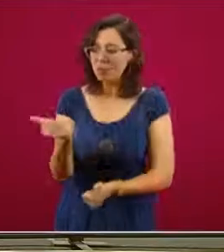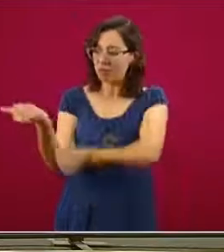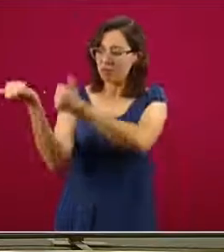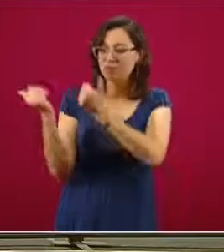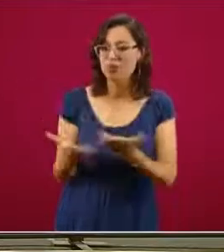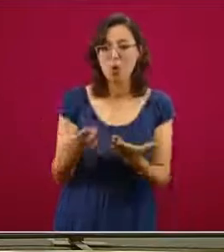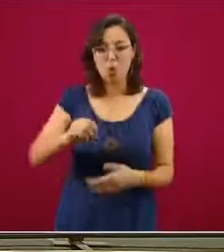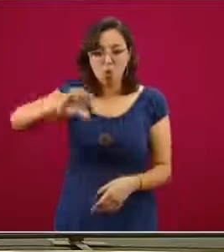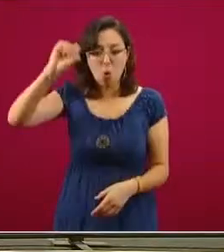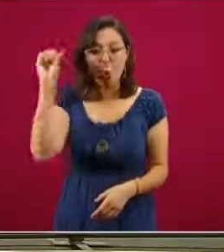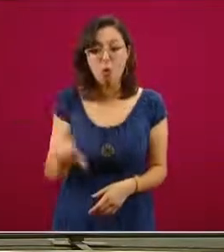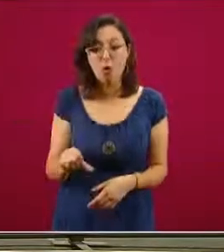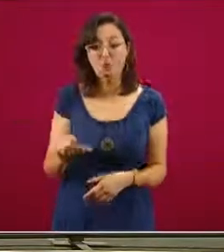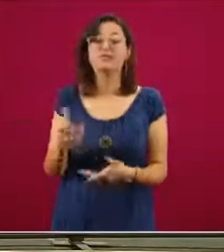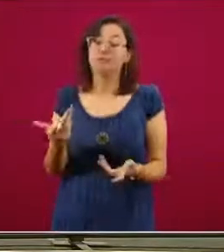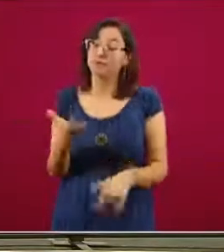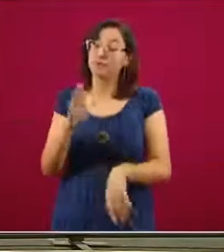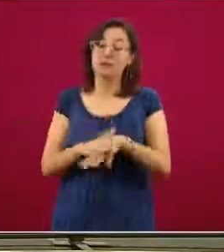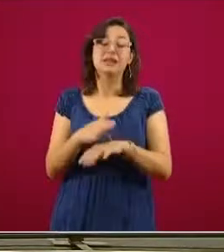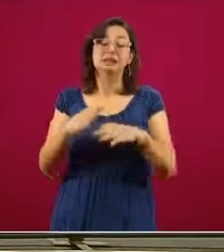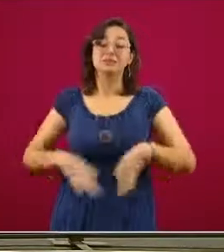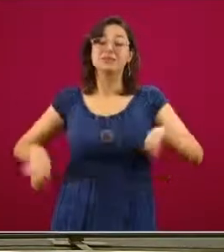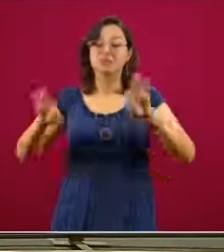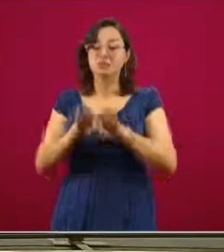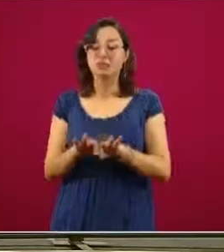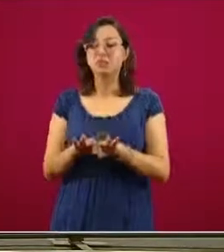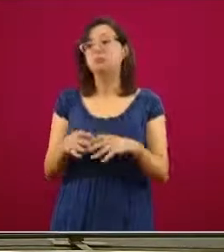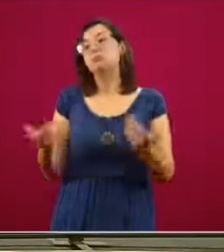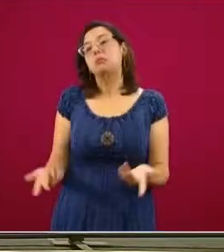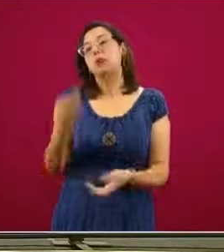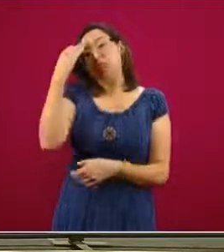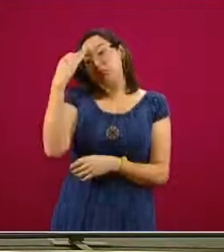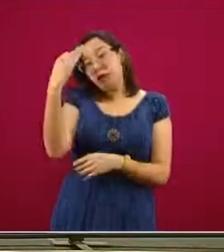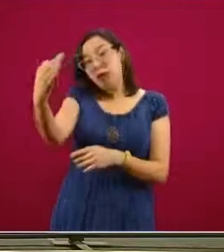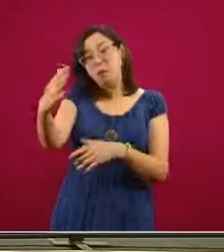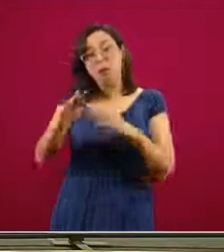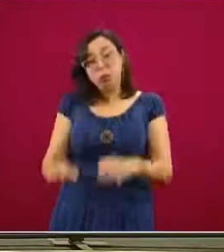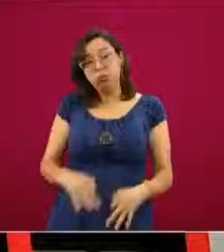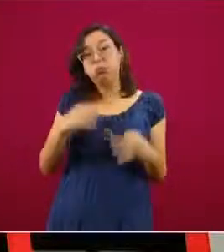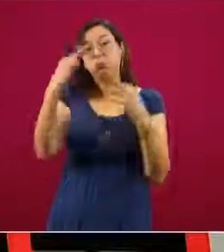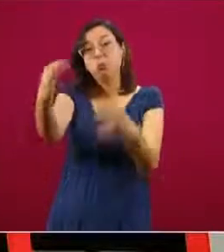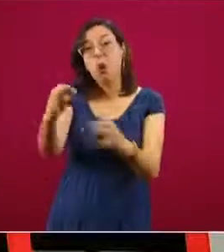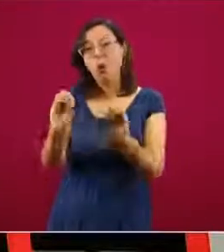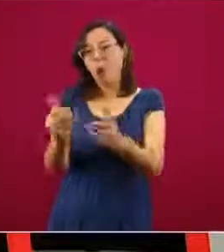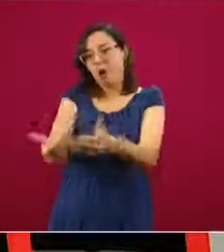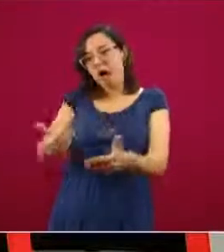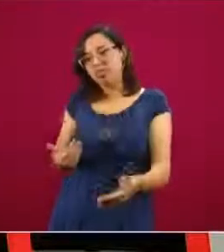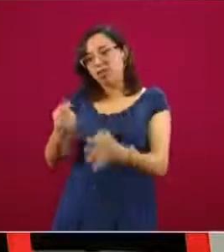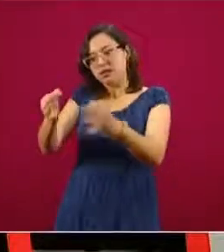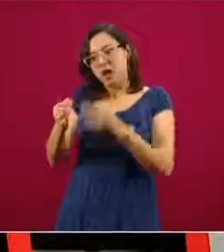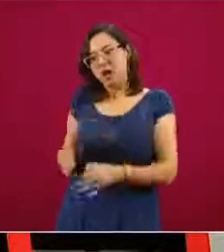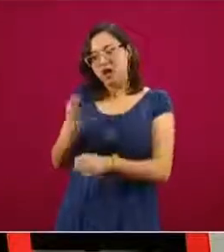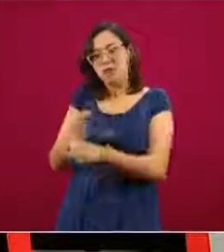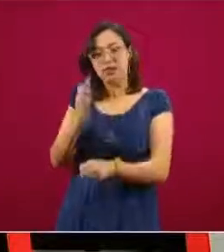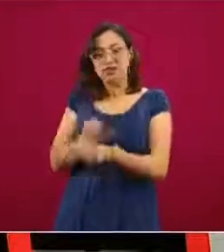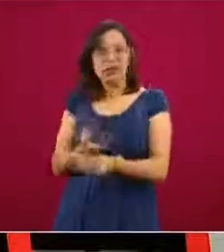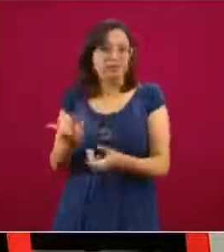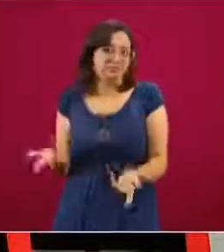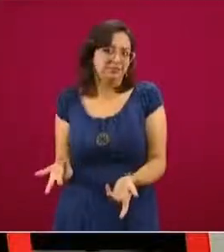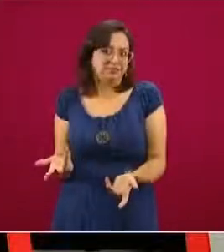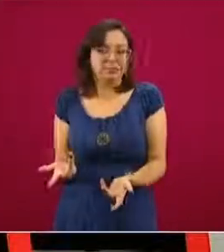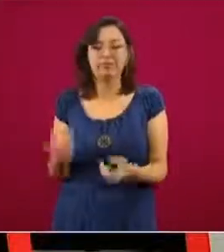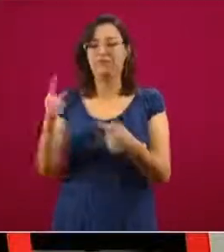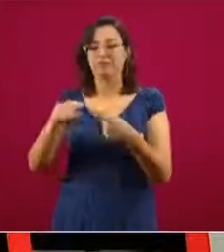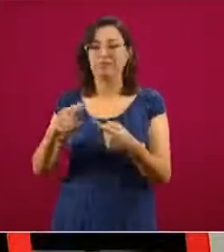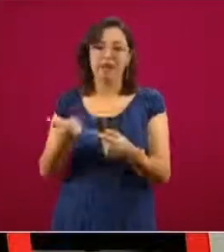importante hoy en el precio de un ventilador. ¿Cuál puede entregarse de manera inmediata? El segundo, ¿cuál era el modelo? No todos los